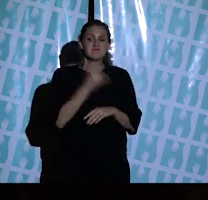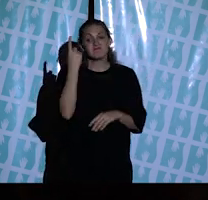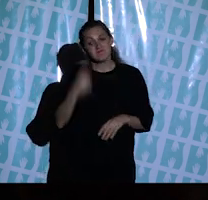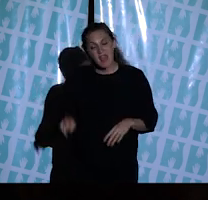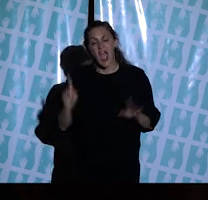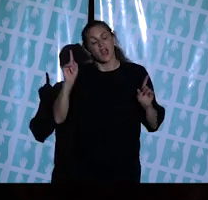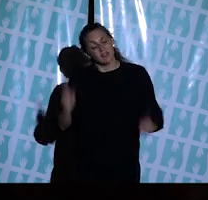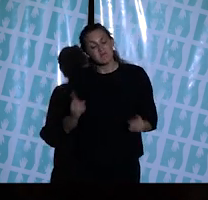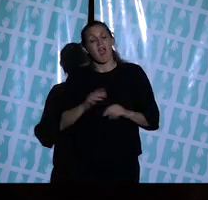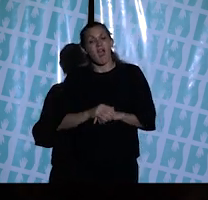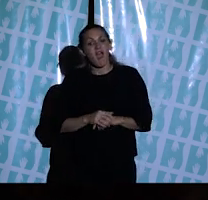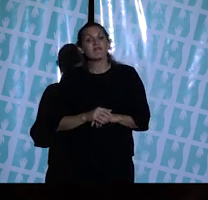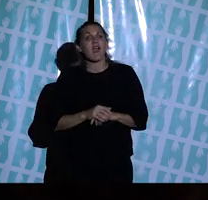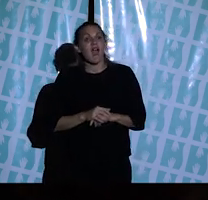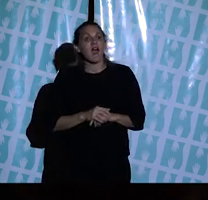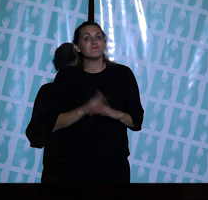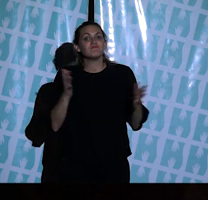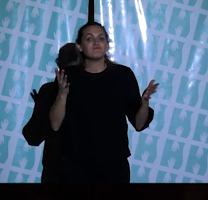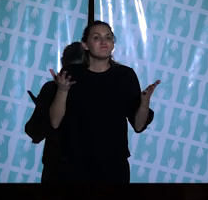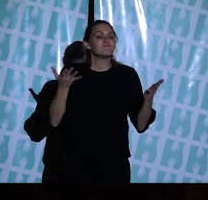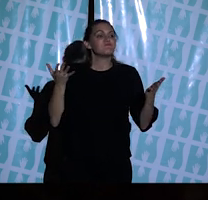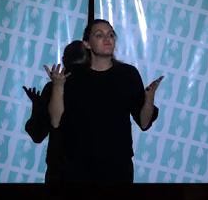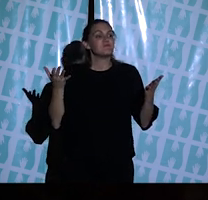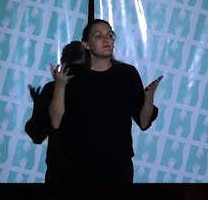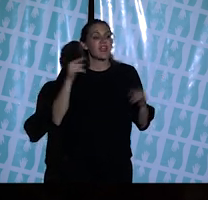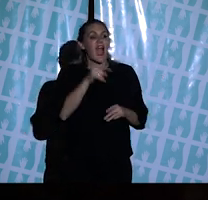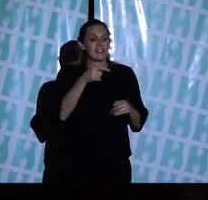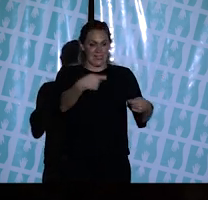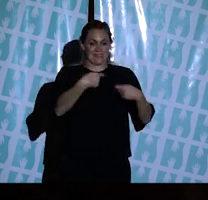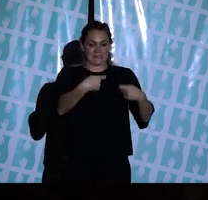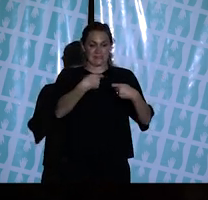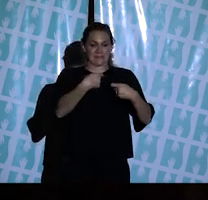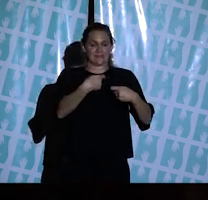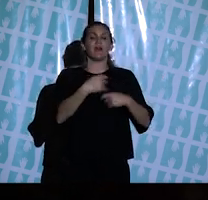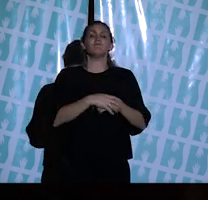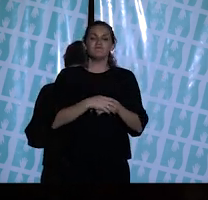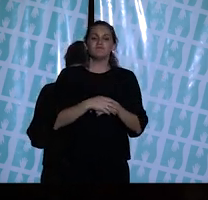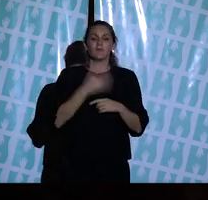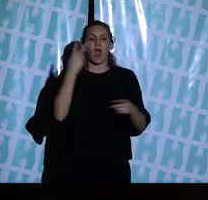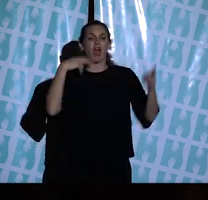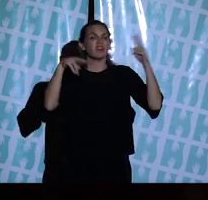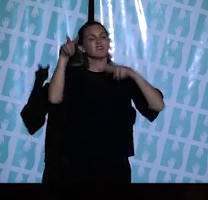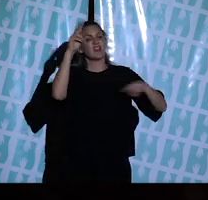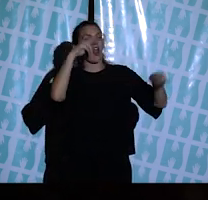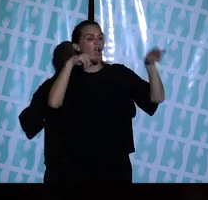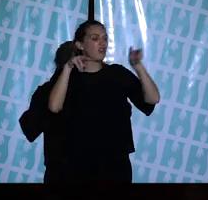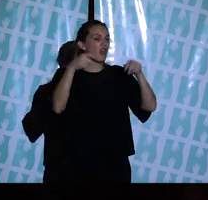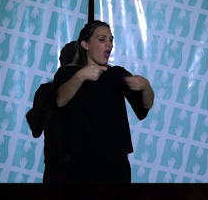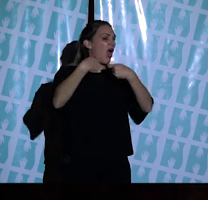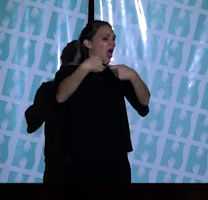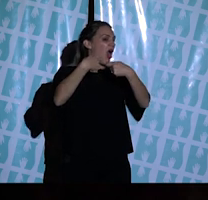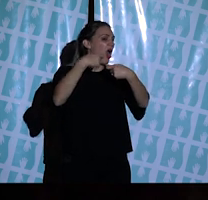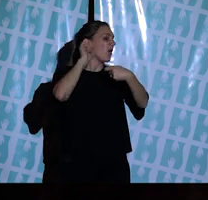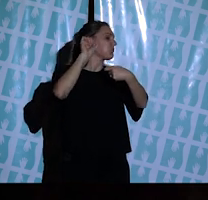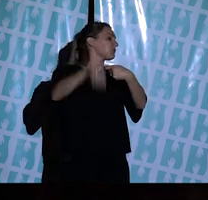pero también bajo ese estímulo podemos estar distraídos, ¿no? Como vemos